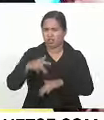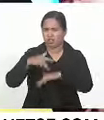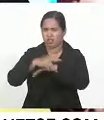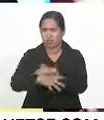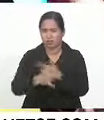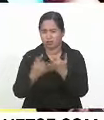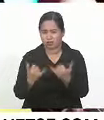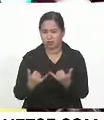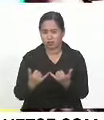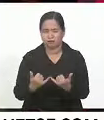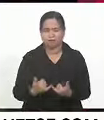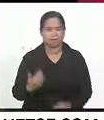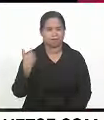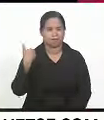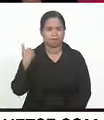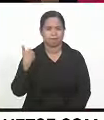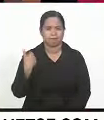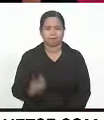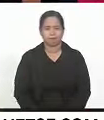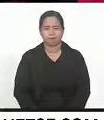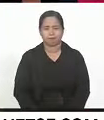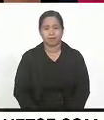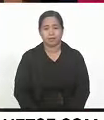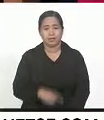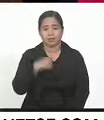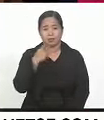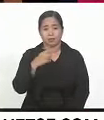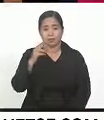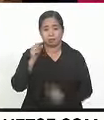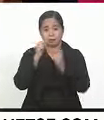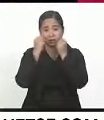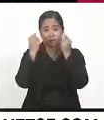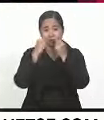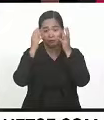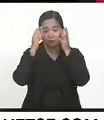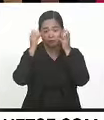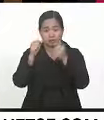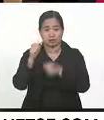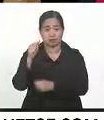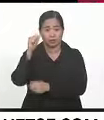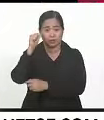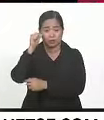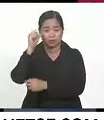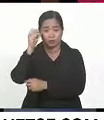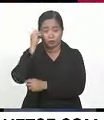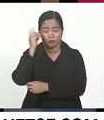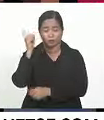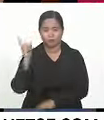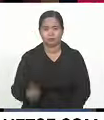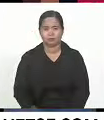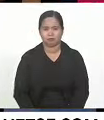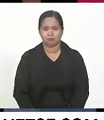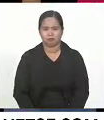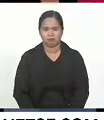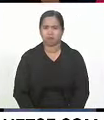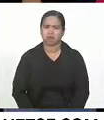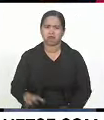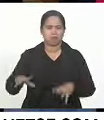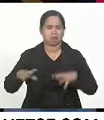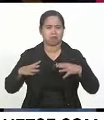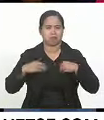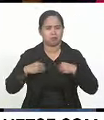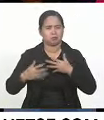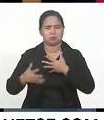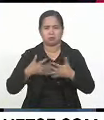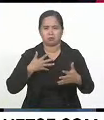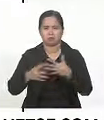transparencia, nosotros por lo menos nos abstenemos. Ayon naman kay Mexican President Andres Manuel López Obrador, kikilalanin nila sino man